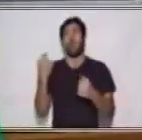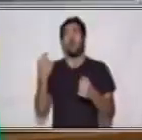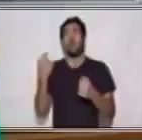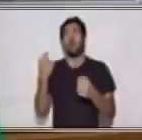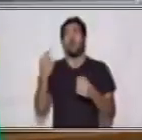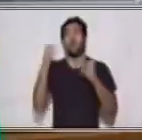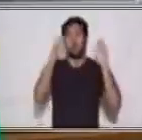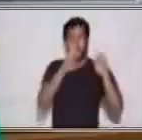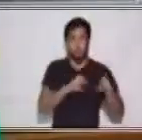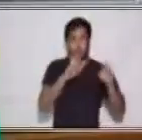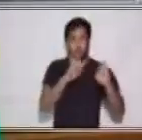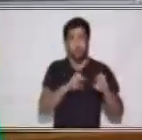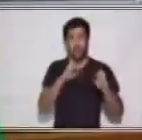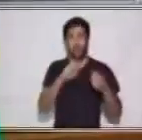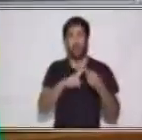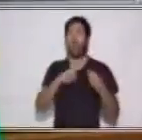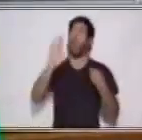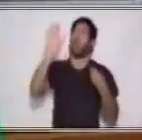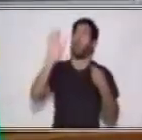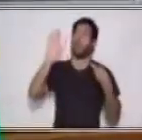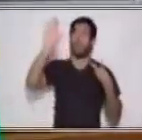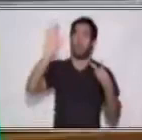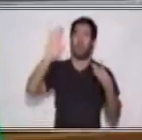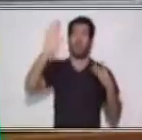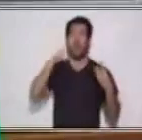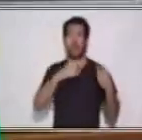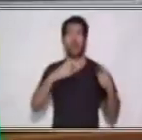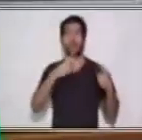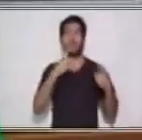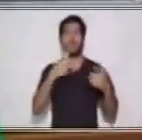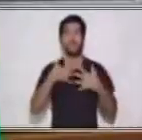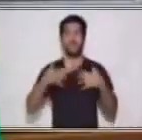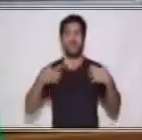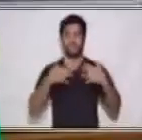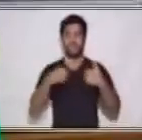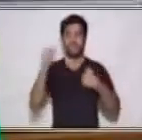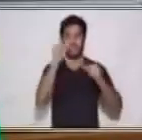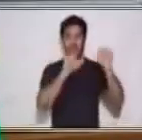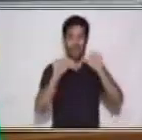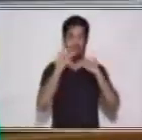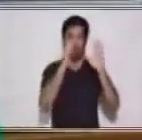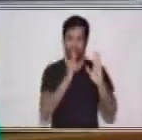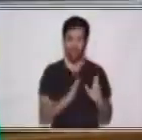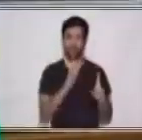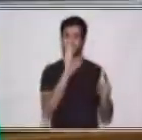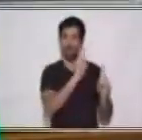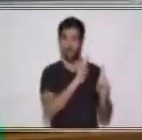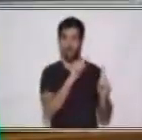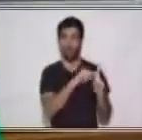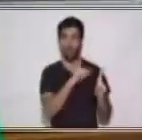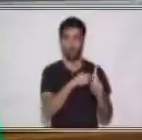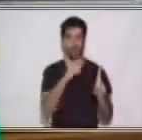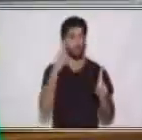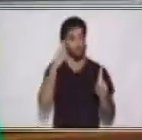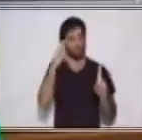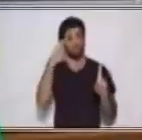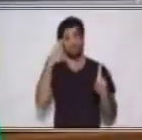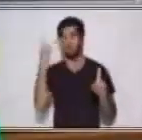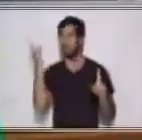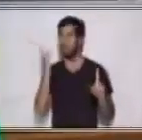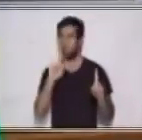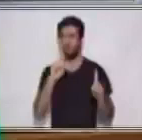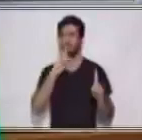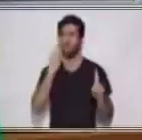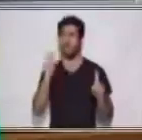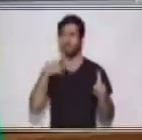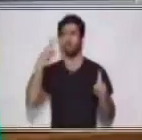otros pensadores y quienes tenían mira científica, comenzaron a hacer o comenzaron a opinar y a tratar